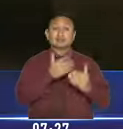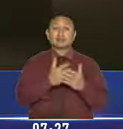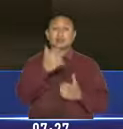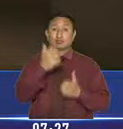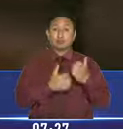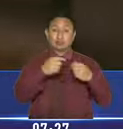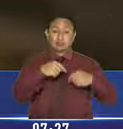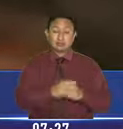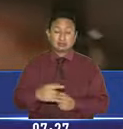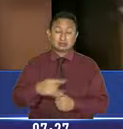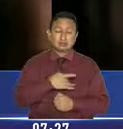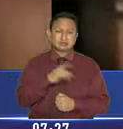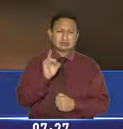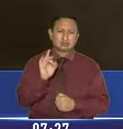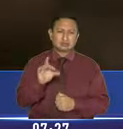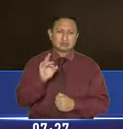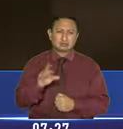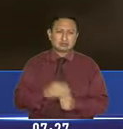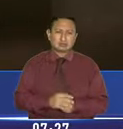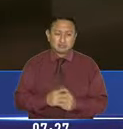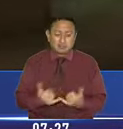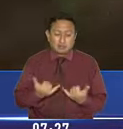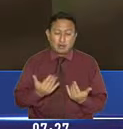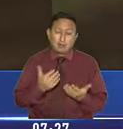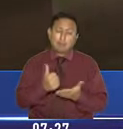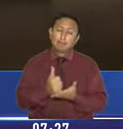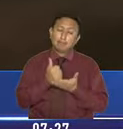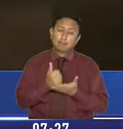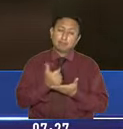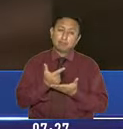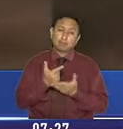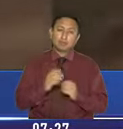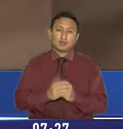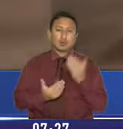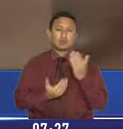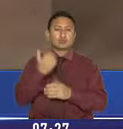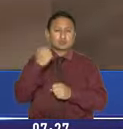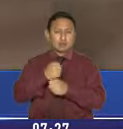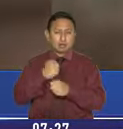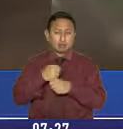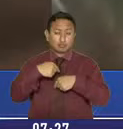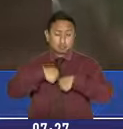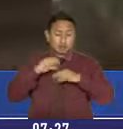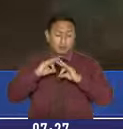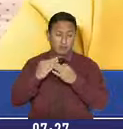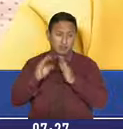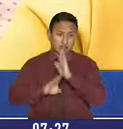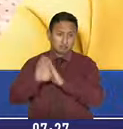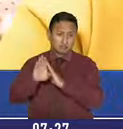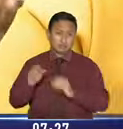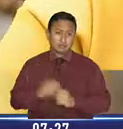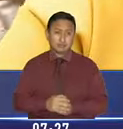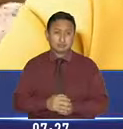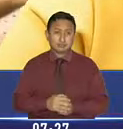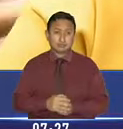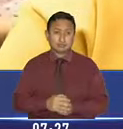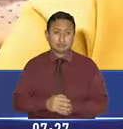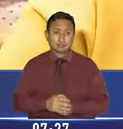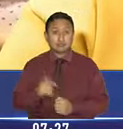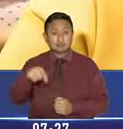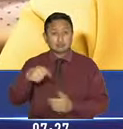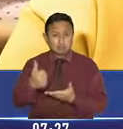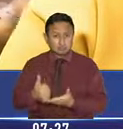ahora piden una oportunidad de empleo para poder sacar adelante a su familia. También tienen que ayudar, ver principalmente lo psicológico